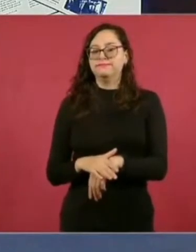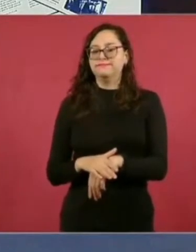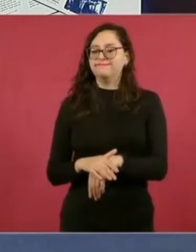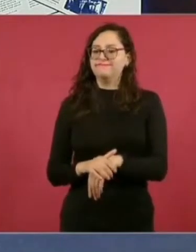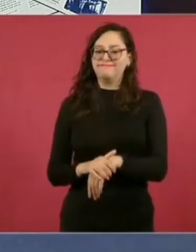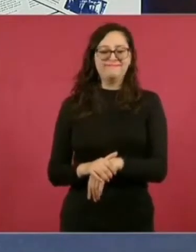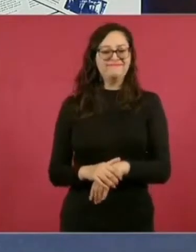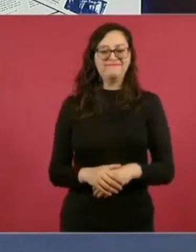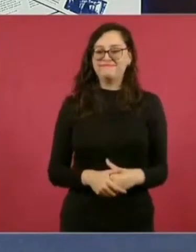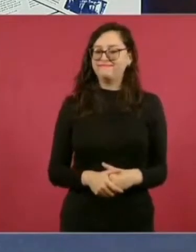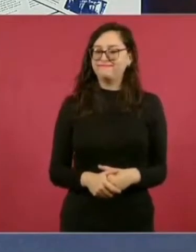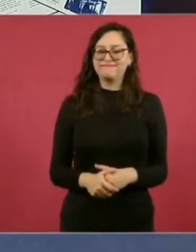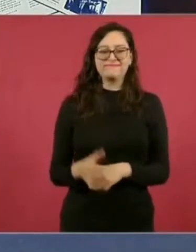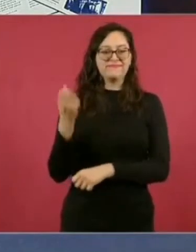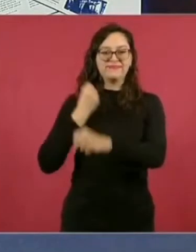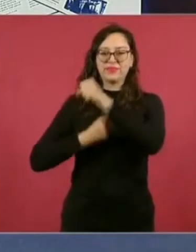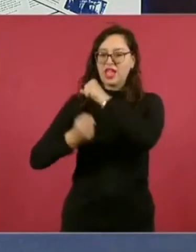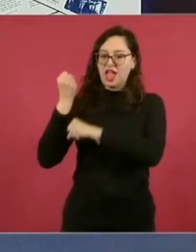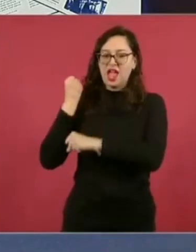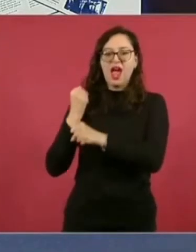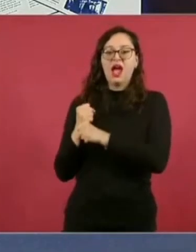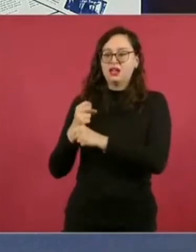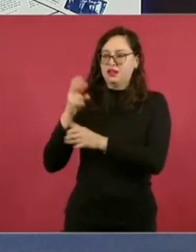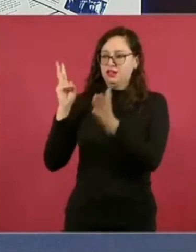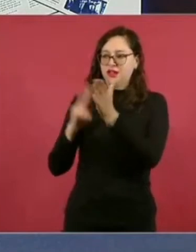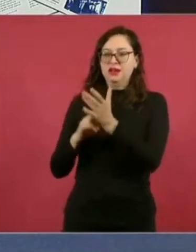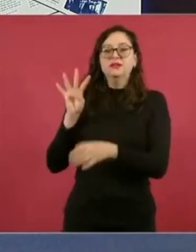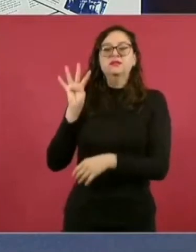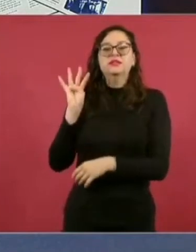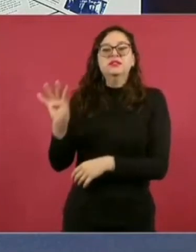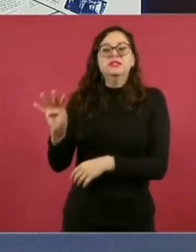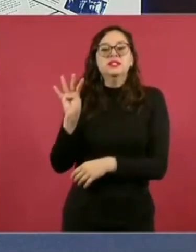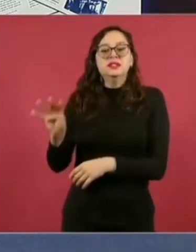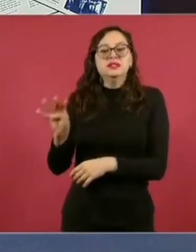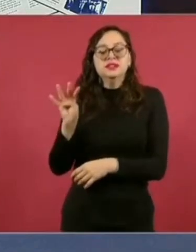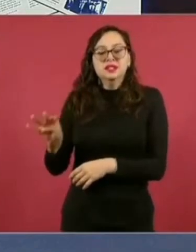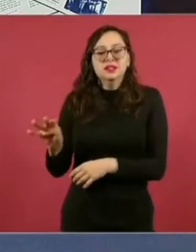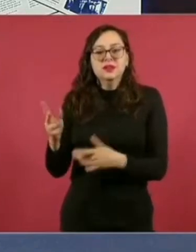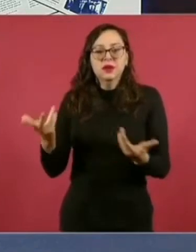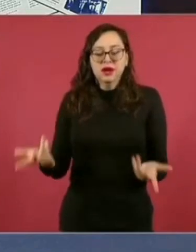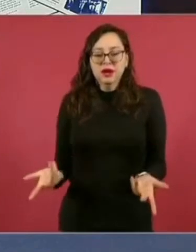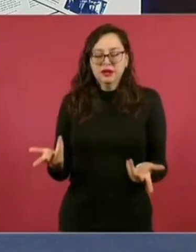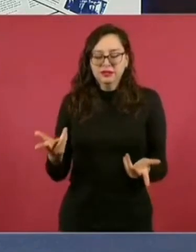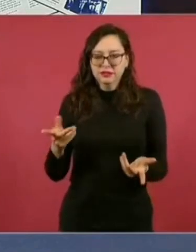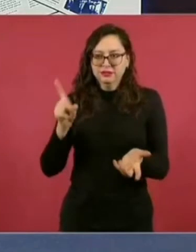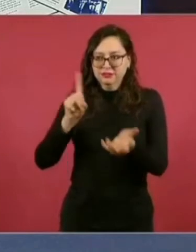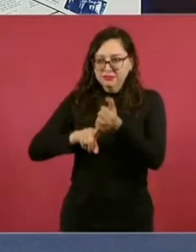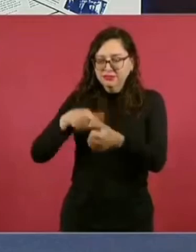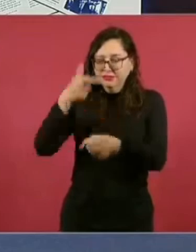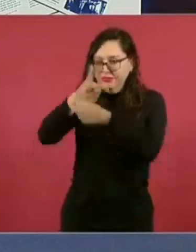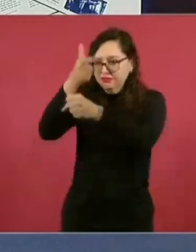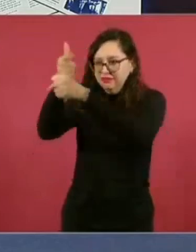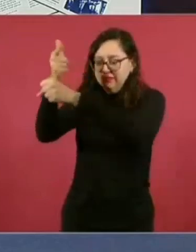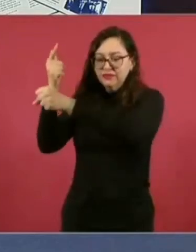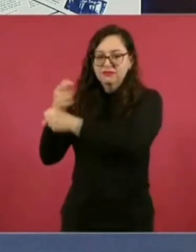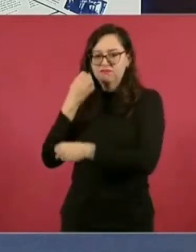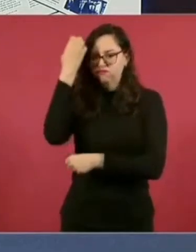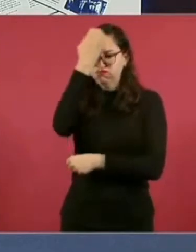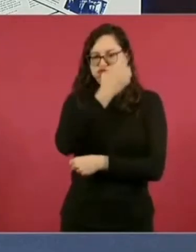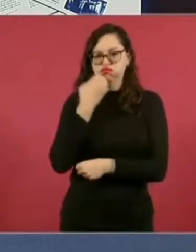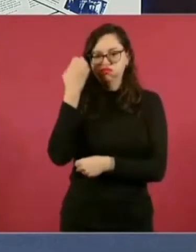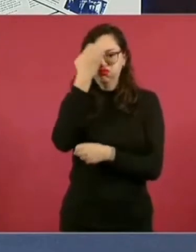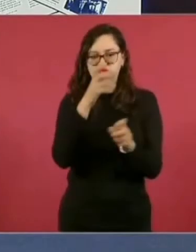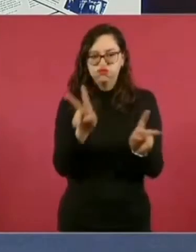en 2019, como muchos otros casos, los escándalos en venta de exámenes que han